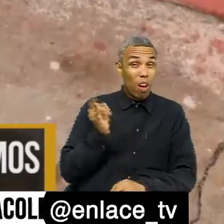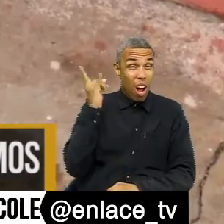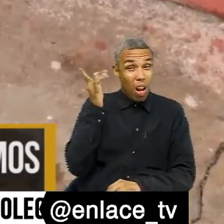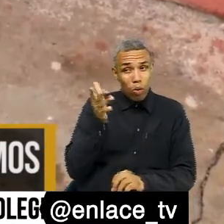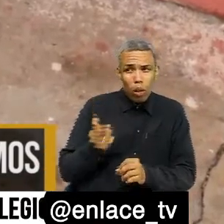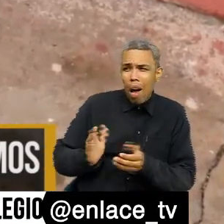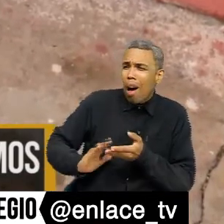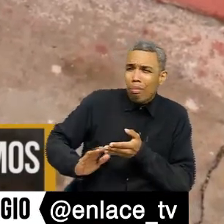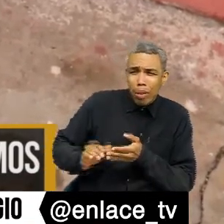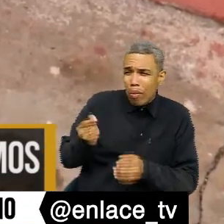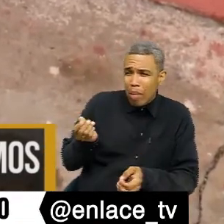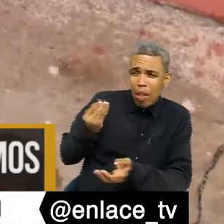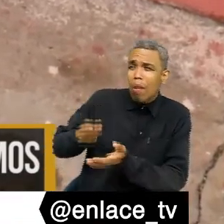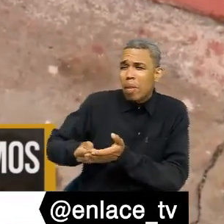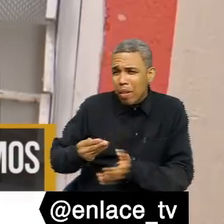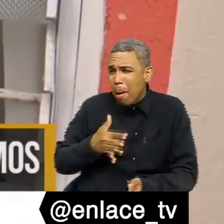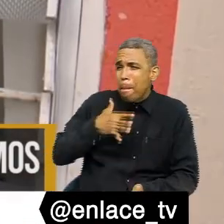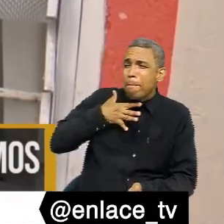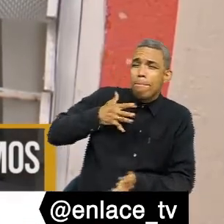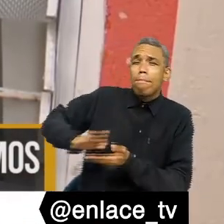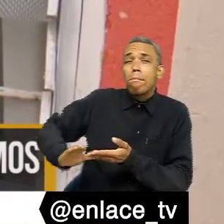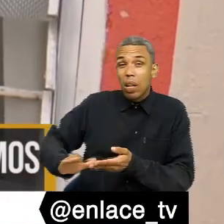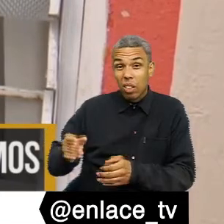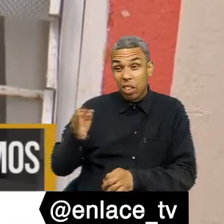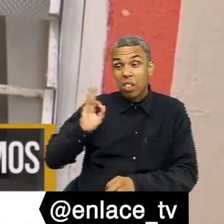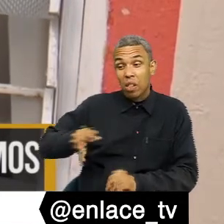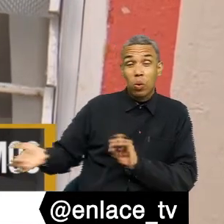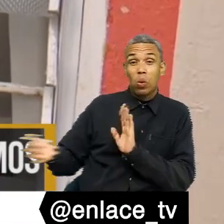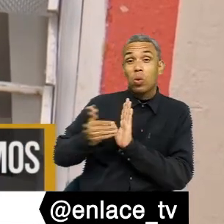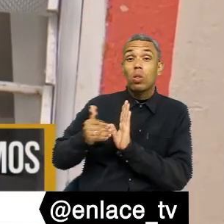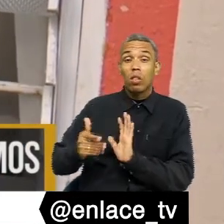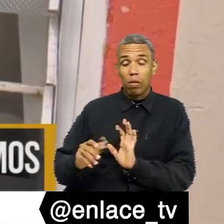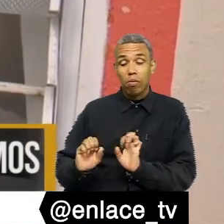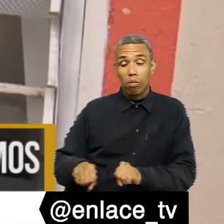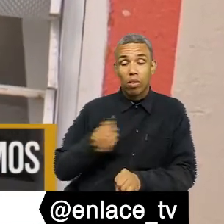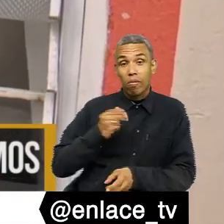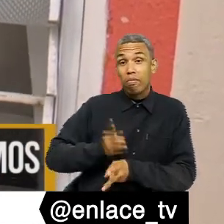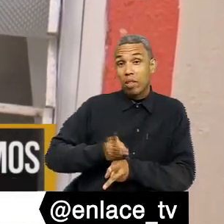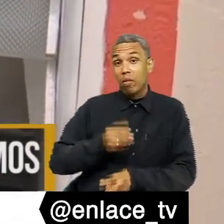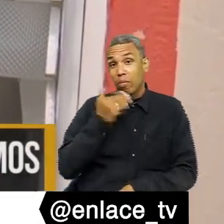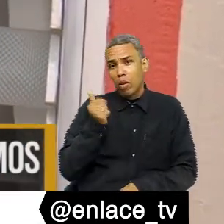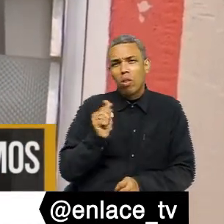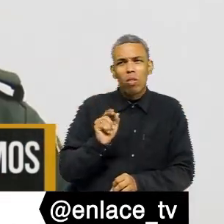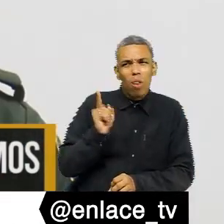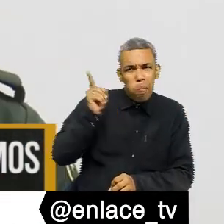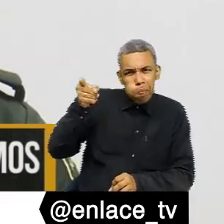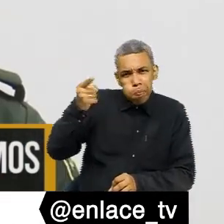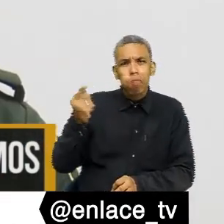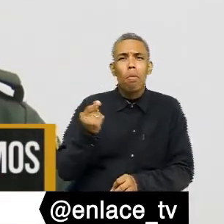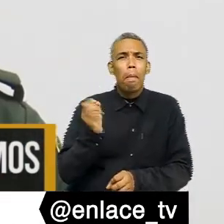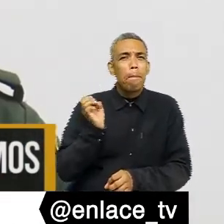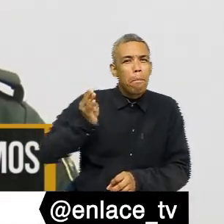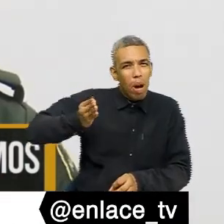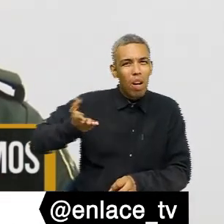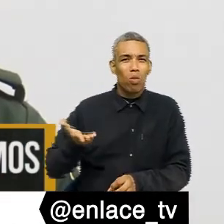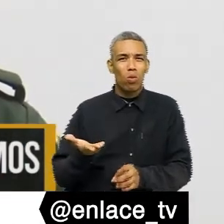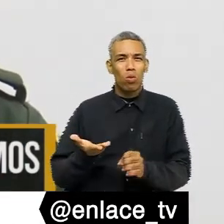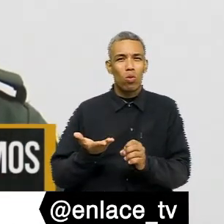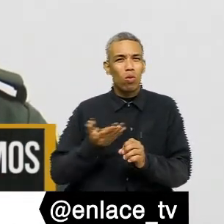conocen y que no saben cuál va a ser de pronto la trascendencia que posterior a que alguna persona se vaya a colgar en sus